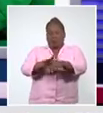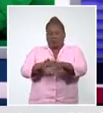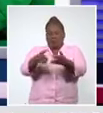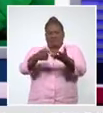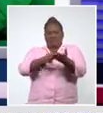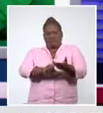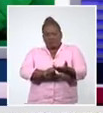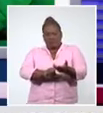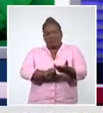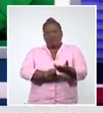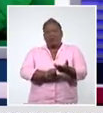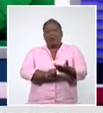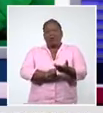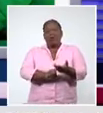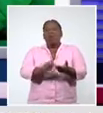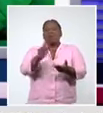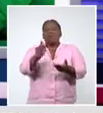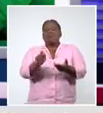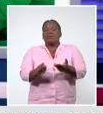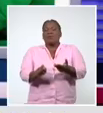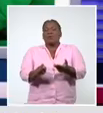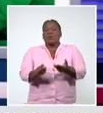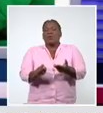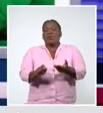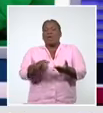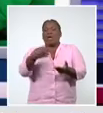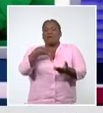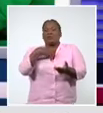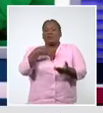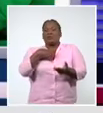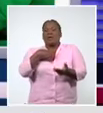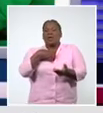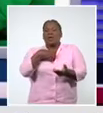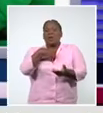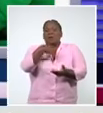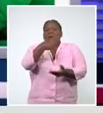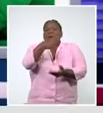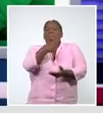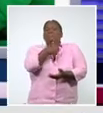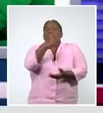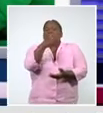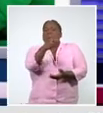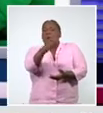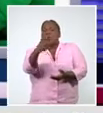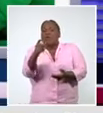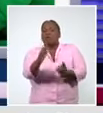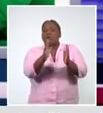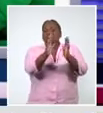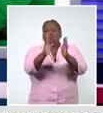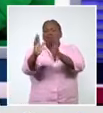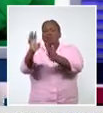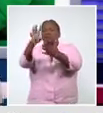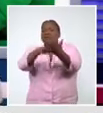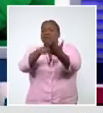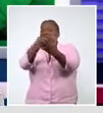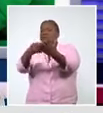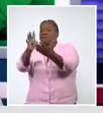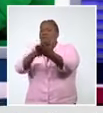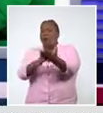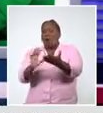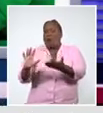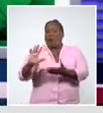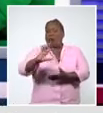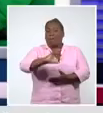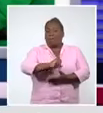aún incluso tienes un esquema de vacunación completo, los que los tienen, a veces muchos